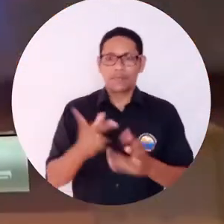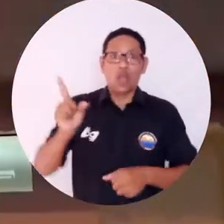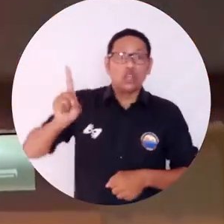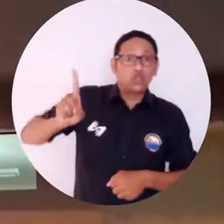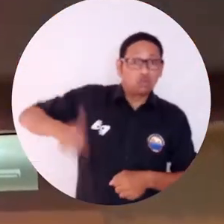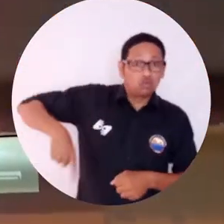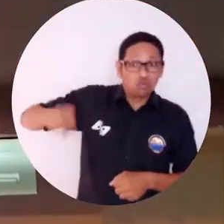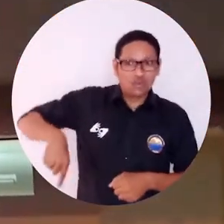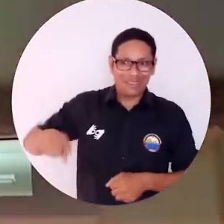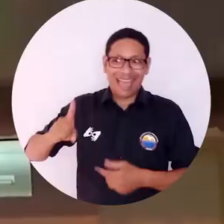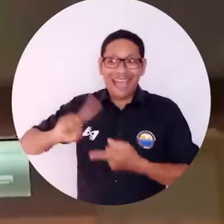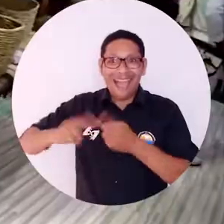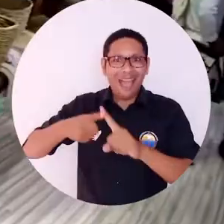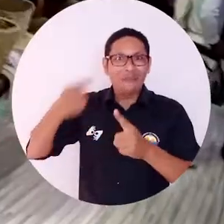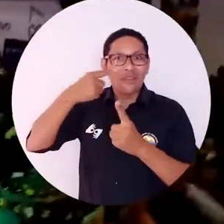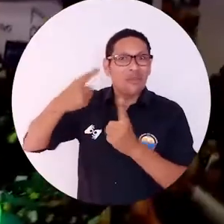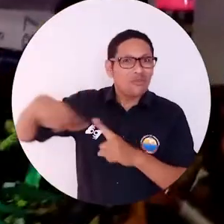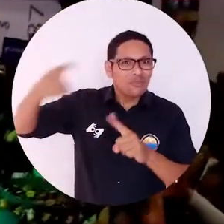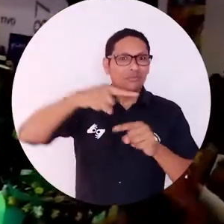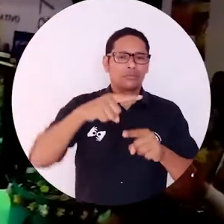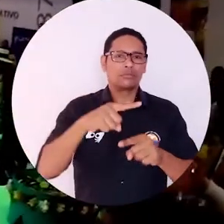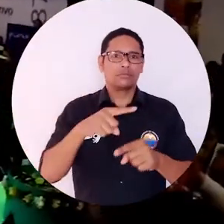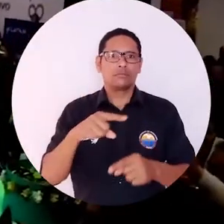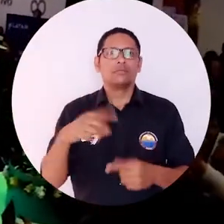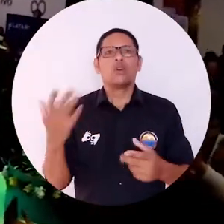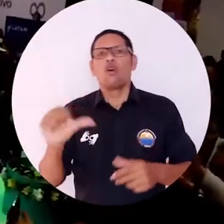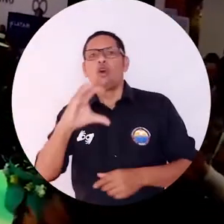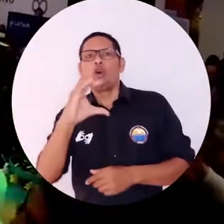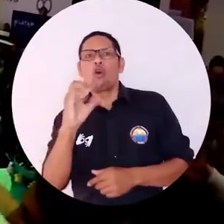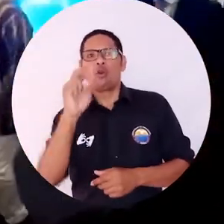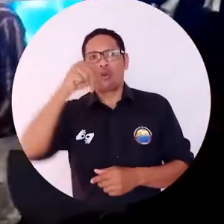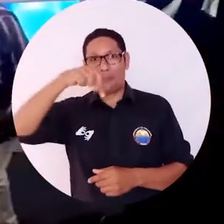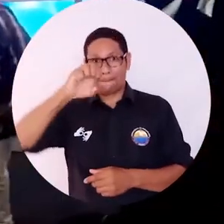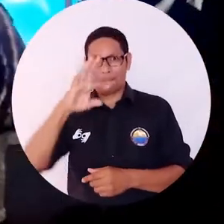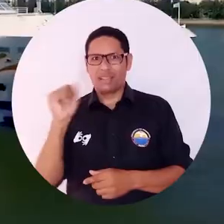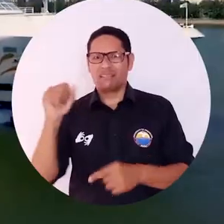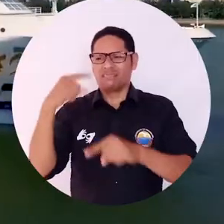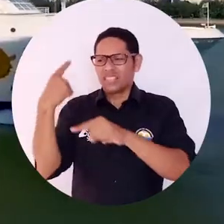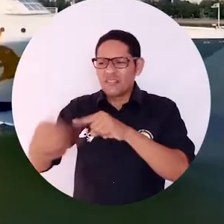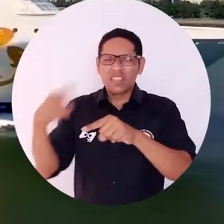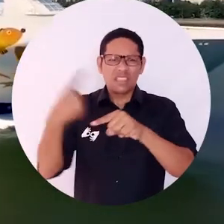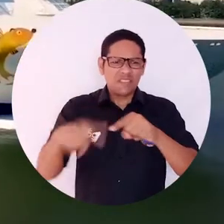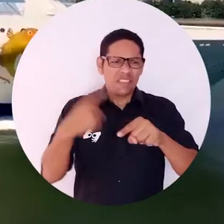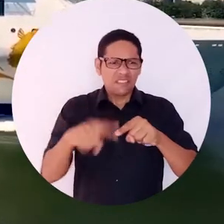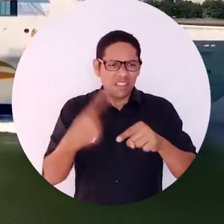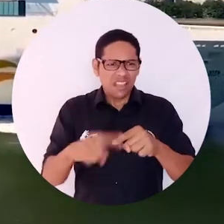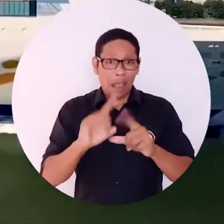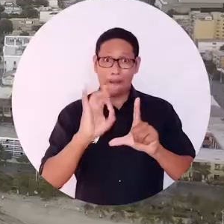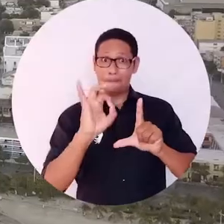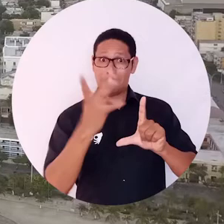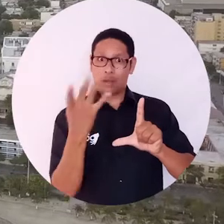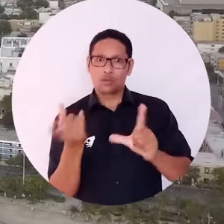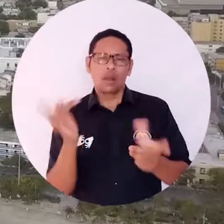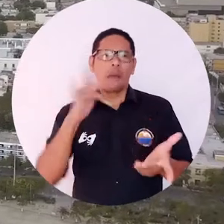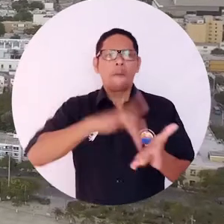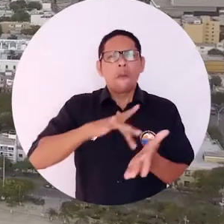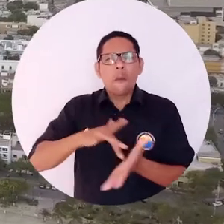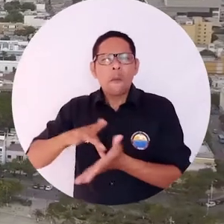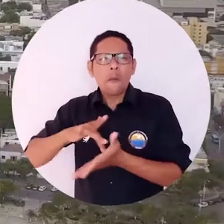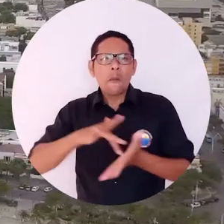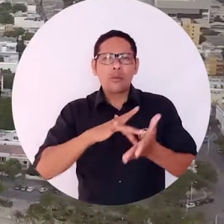de la Confederación Panamericana de Escuelas de Hotelería y Turismo, CONFET, y representantes del sector turístico de la región y el